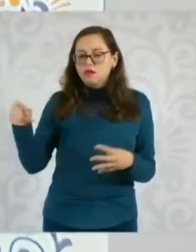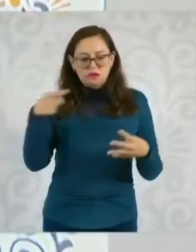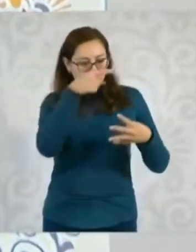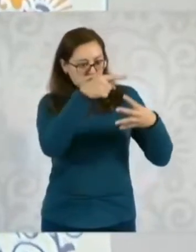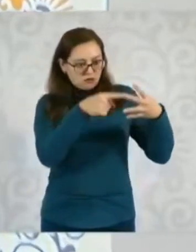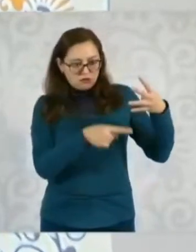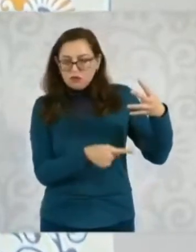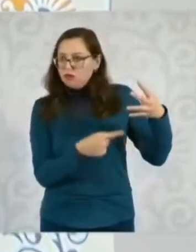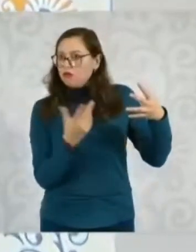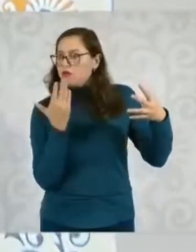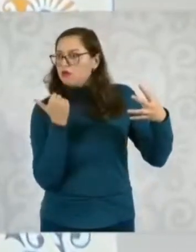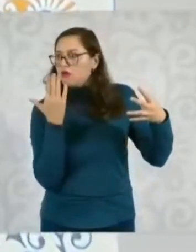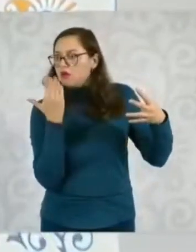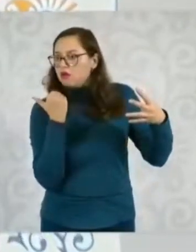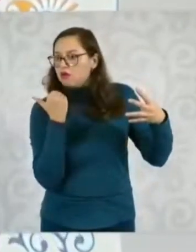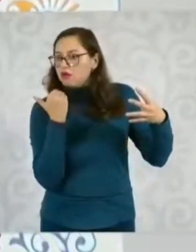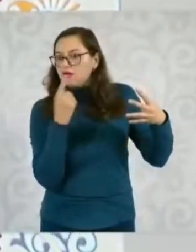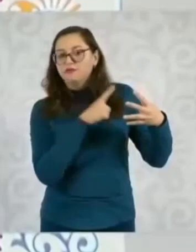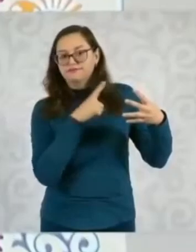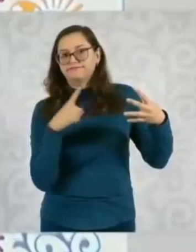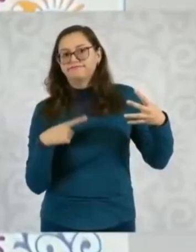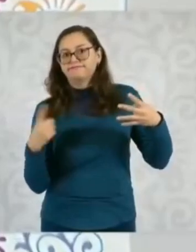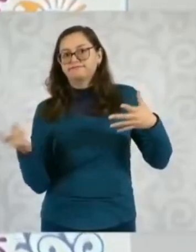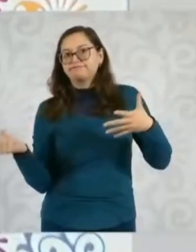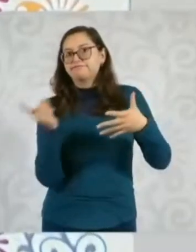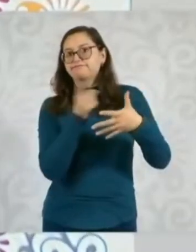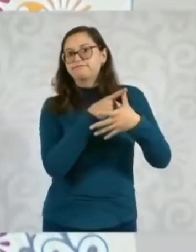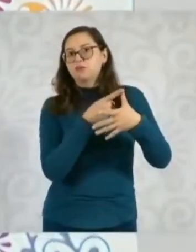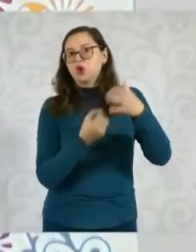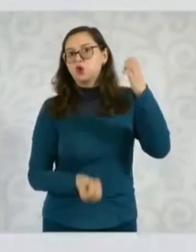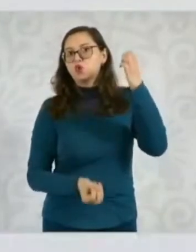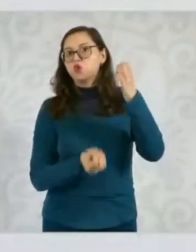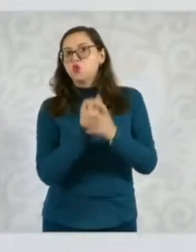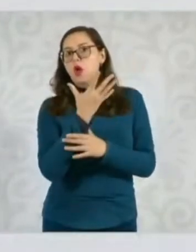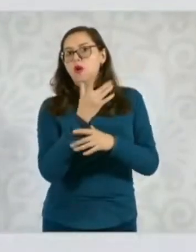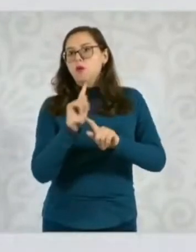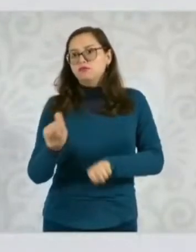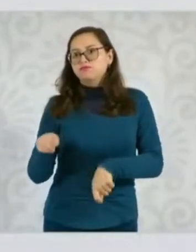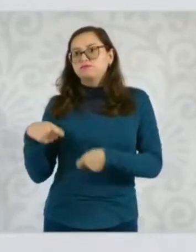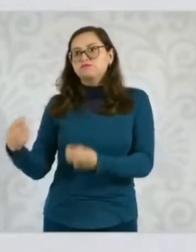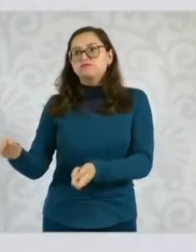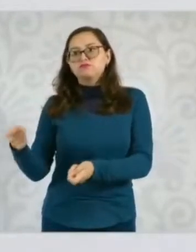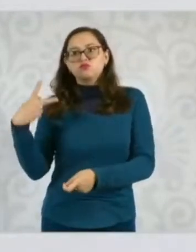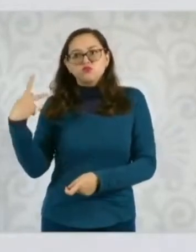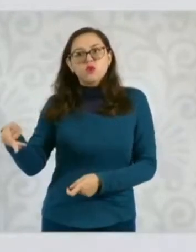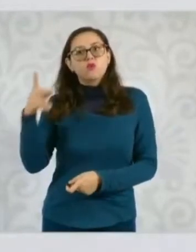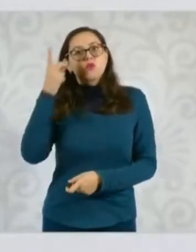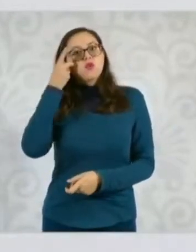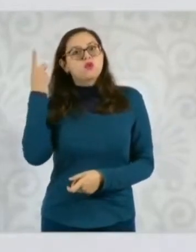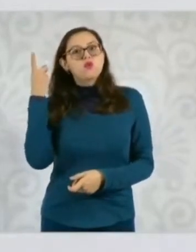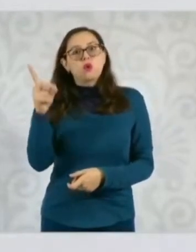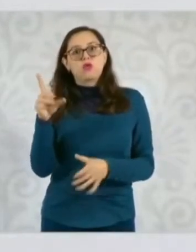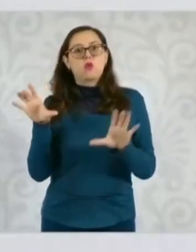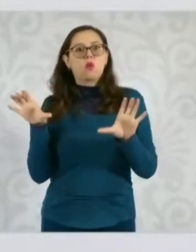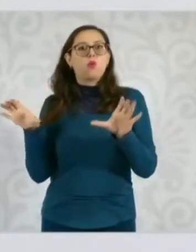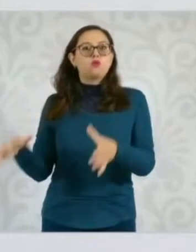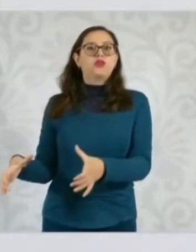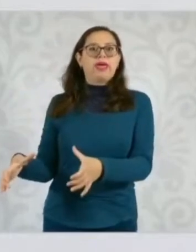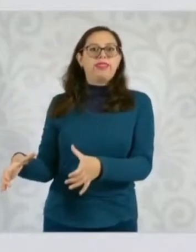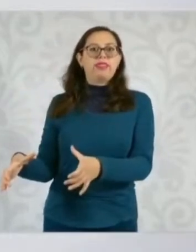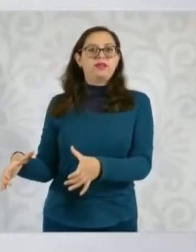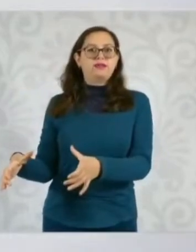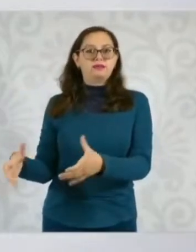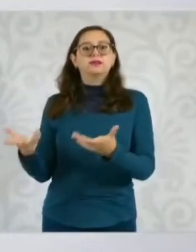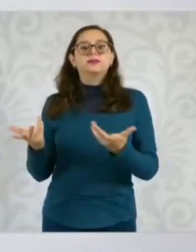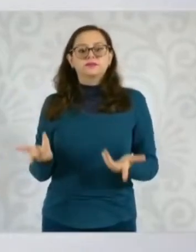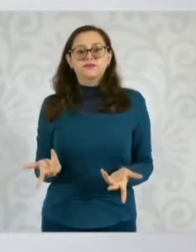entonces tenemos que hacer una serie de leyes secundarias que den esta característica y además, pues que no se sobreponga sobre